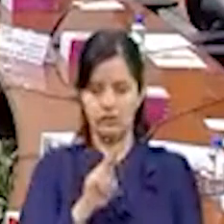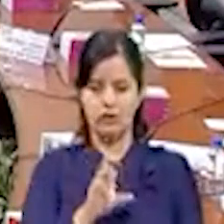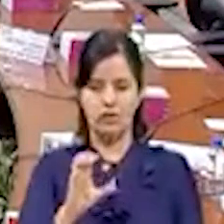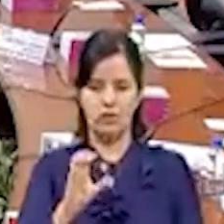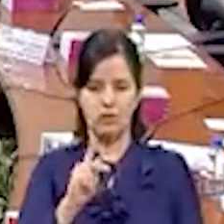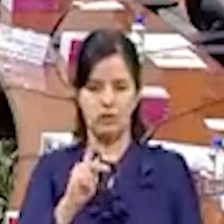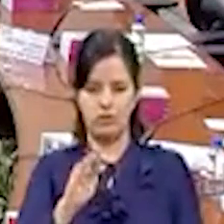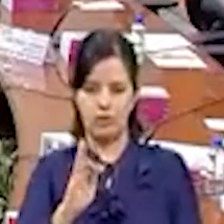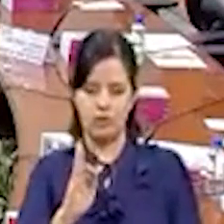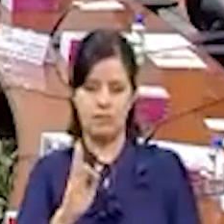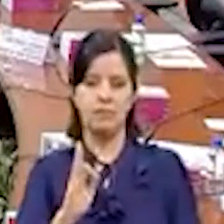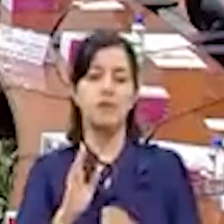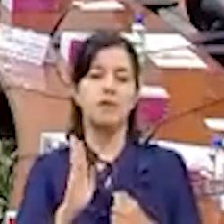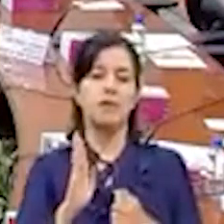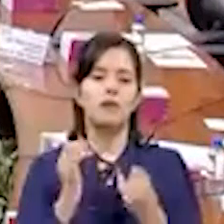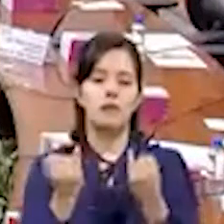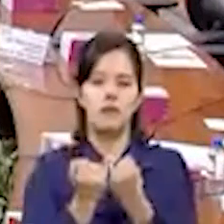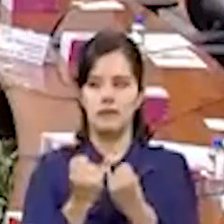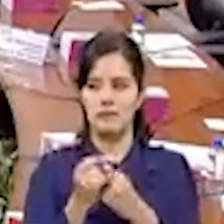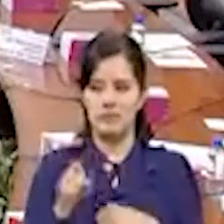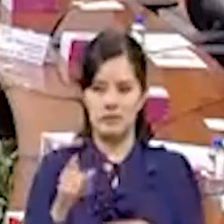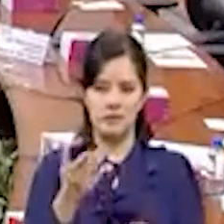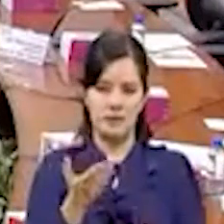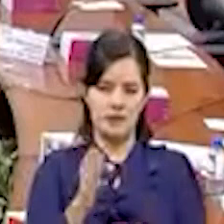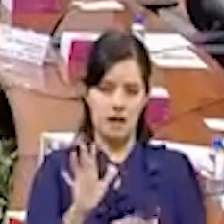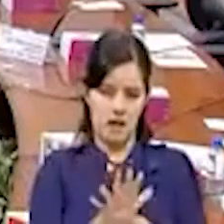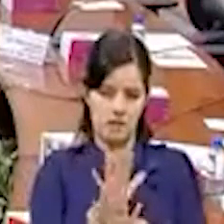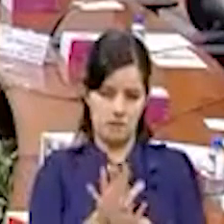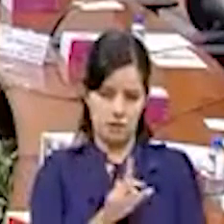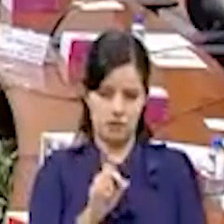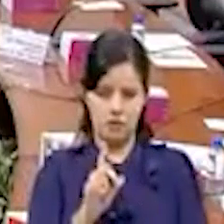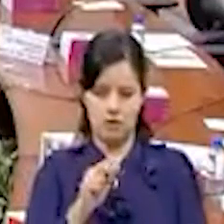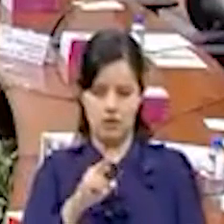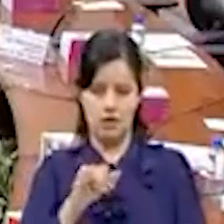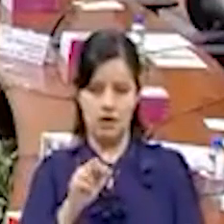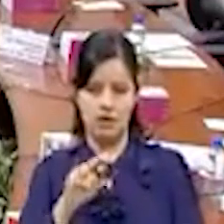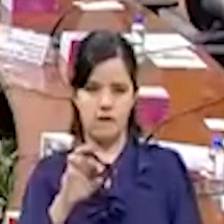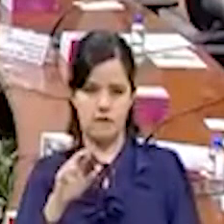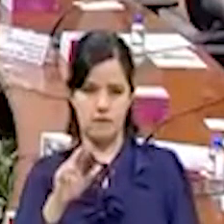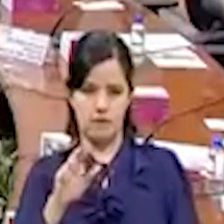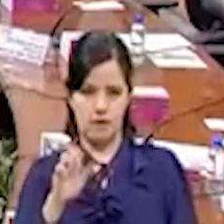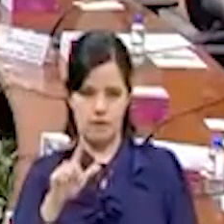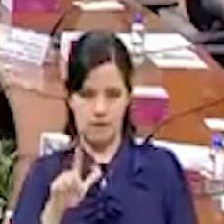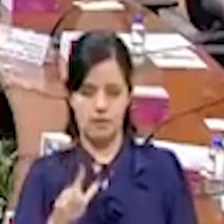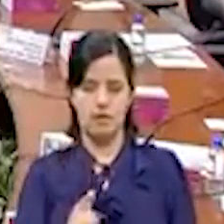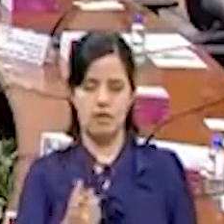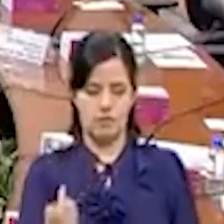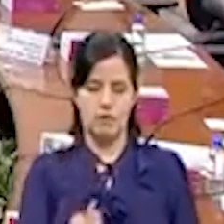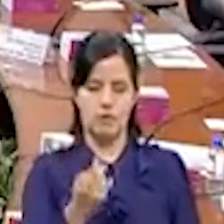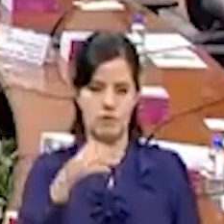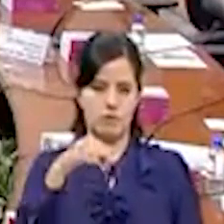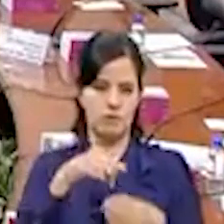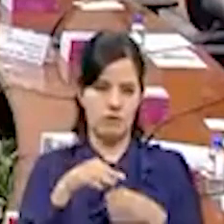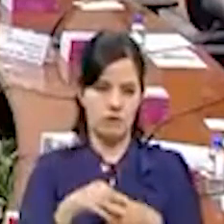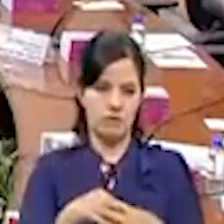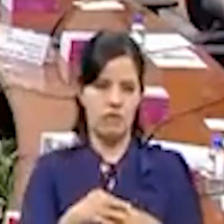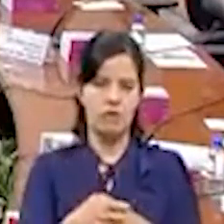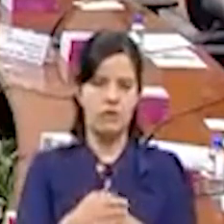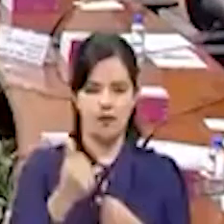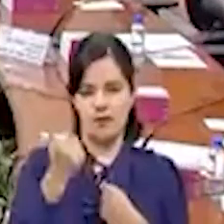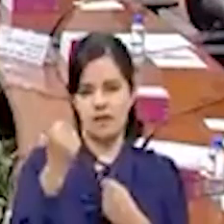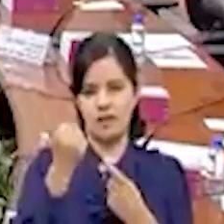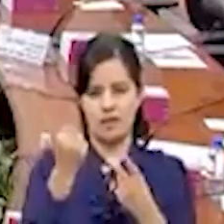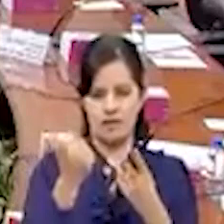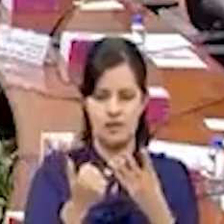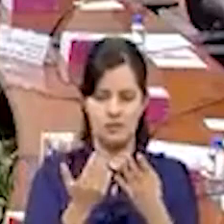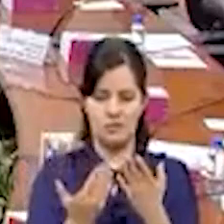la modificación la consejera Dania Rabel. Entonces iré solicitando la votación de manera